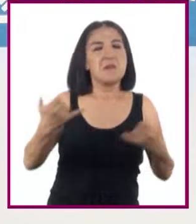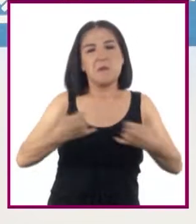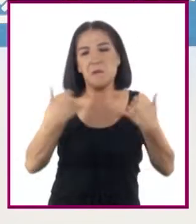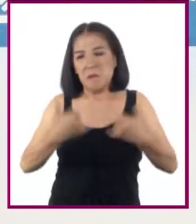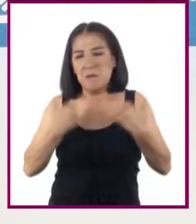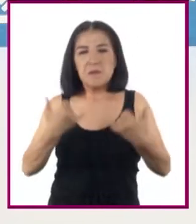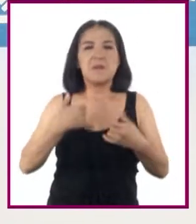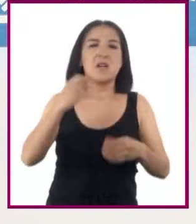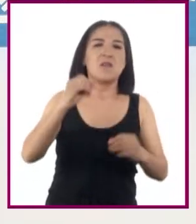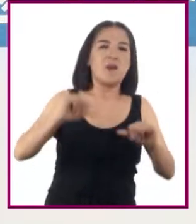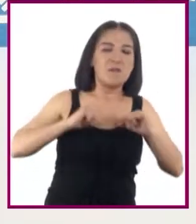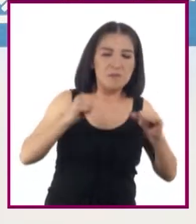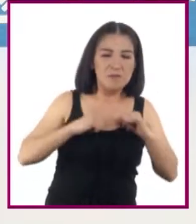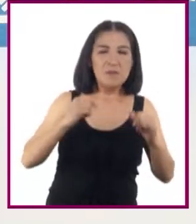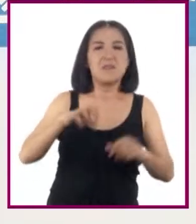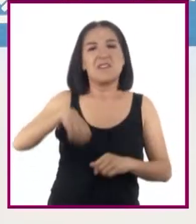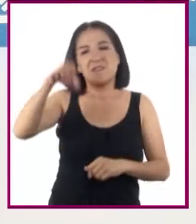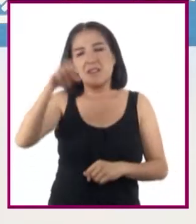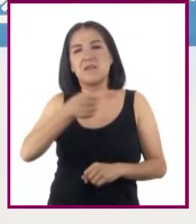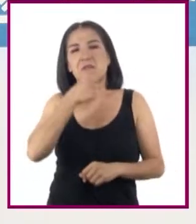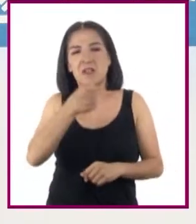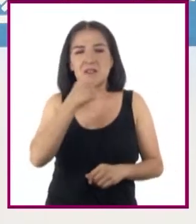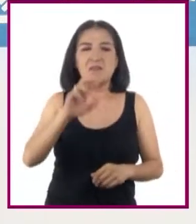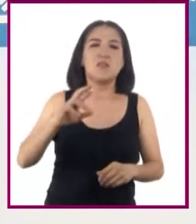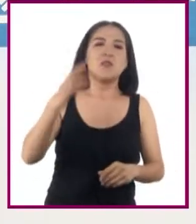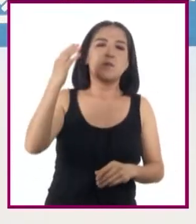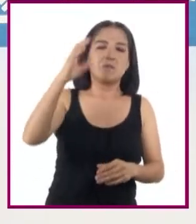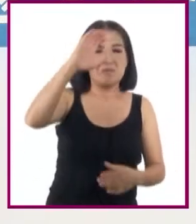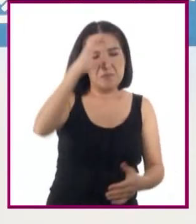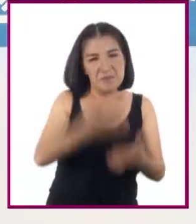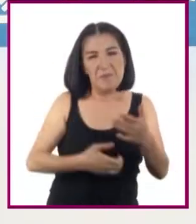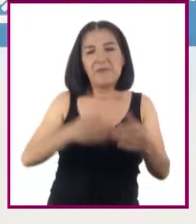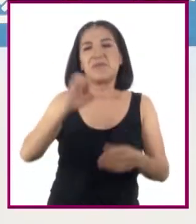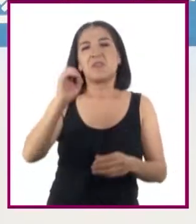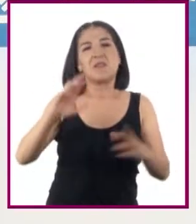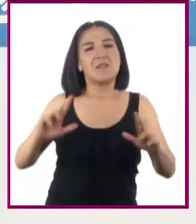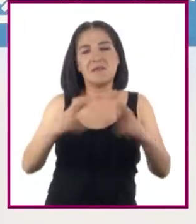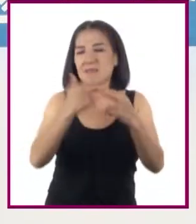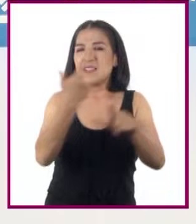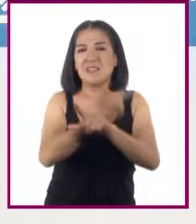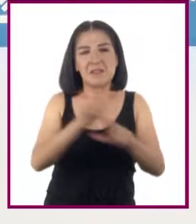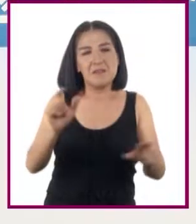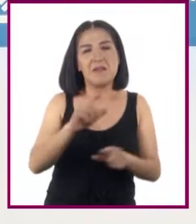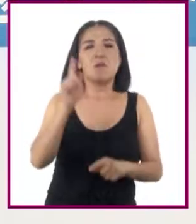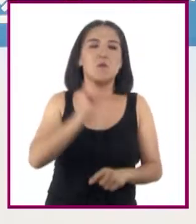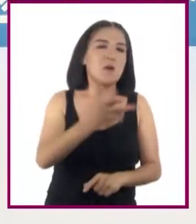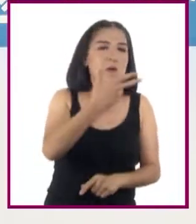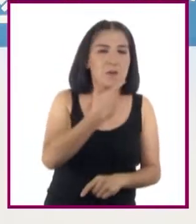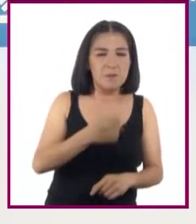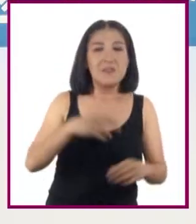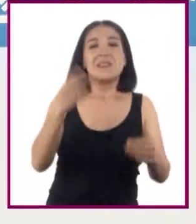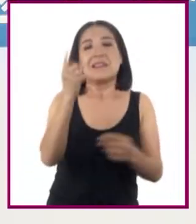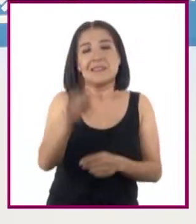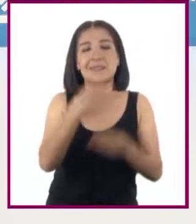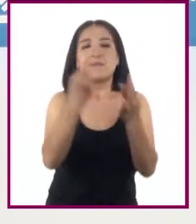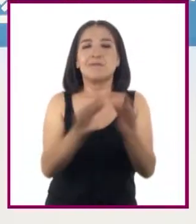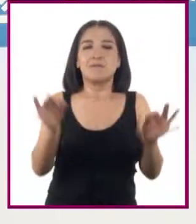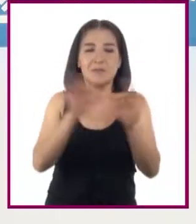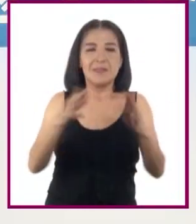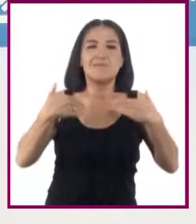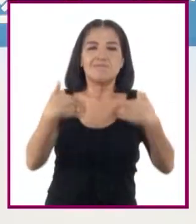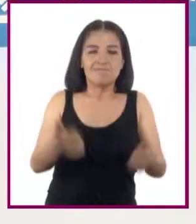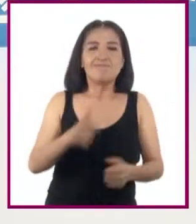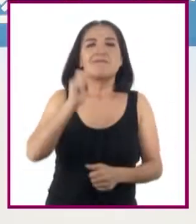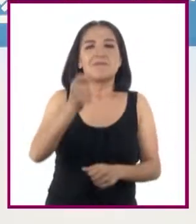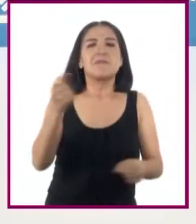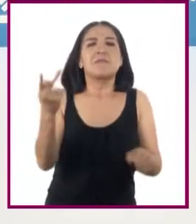condición social, pertenencia cultural o género. Todos estamos expuestos y es importante comprender lo que pasa